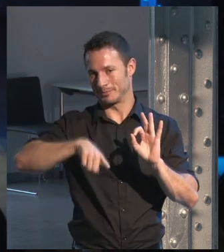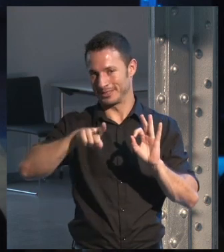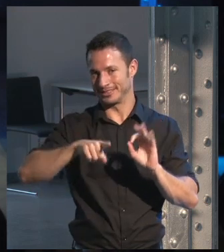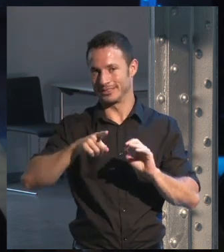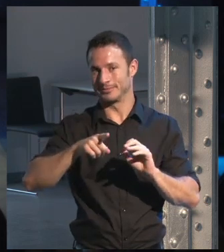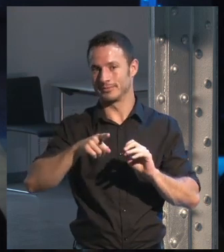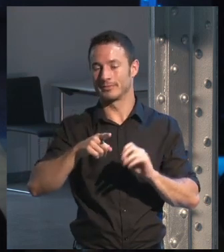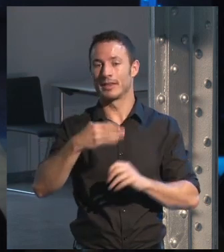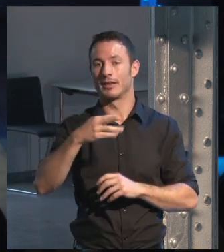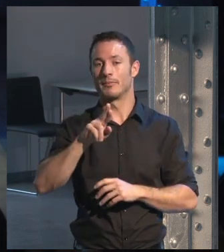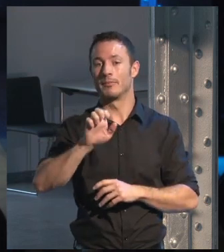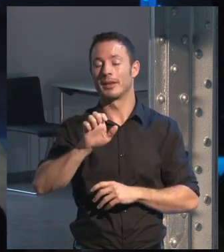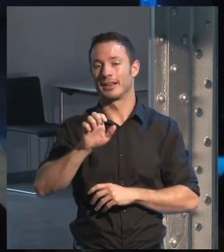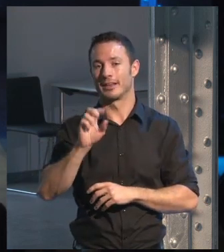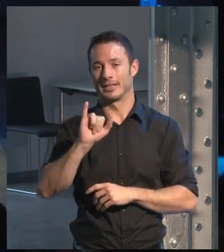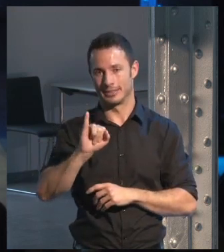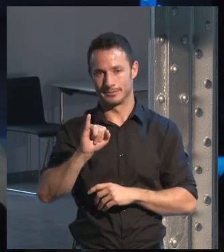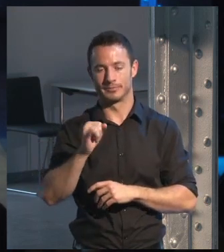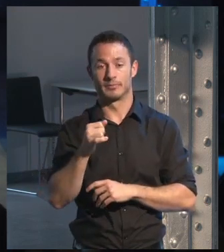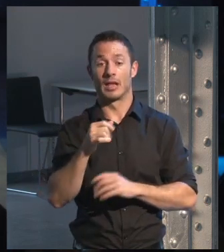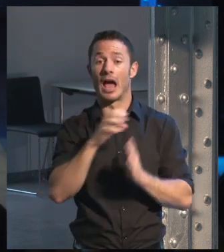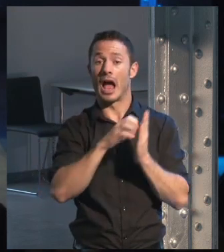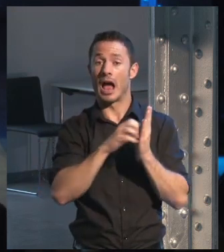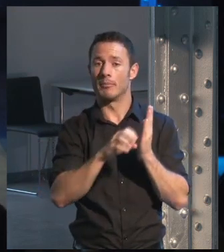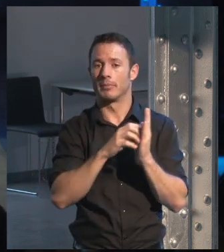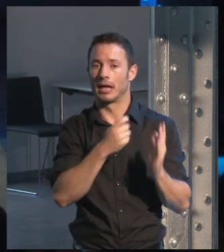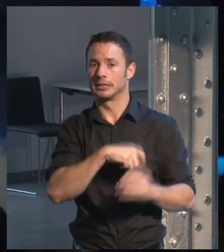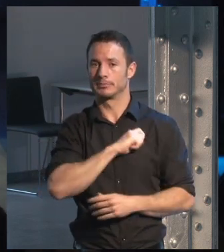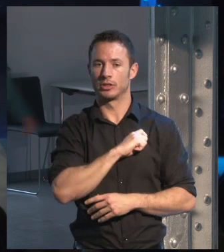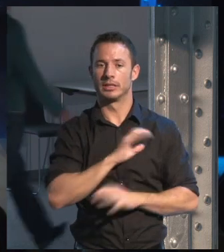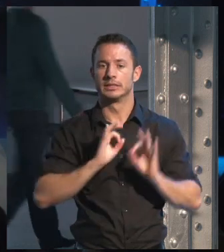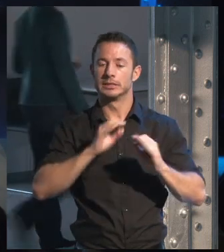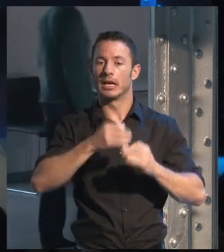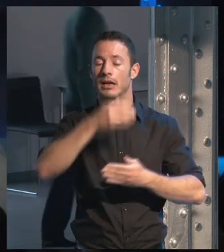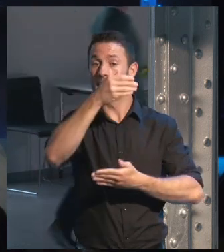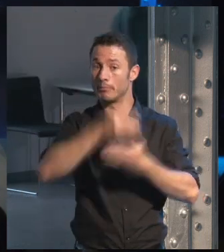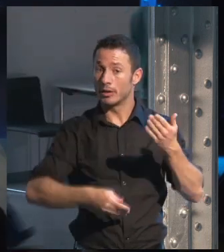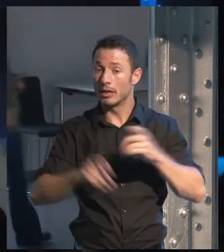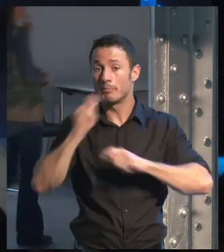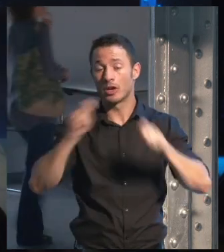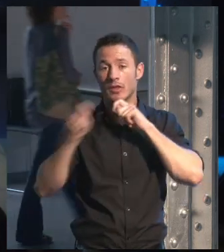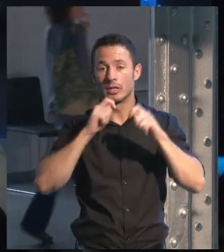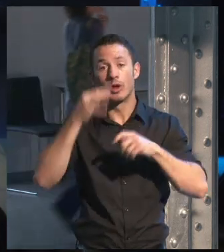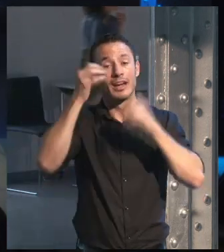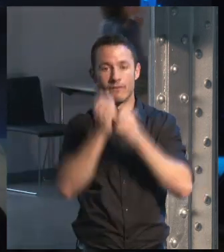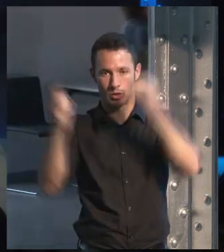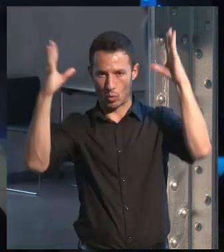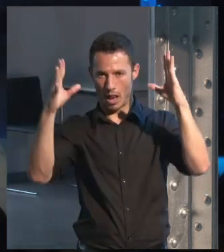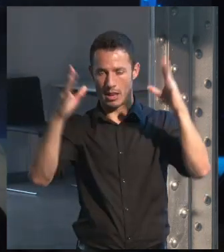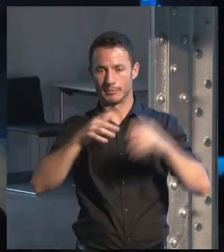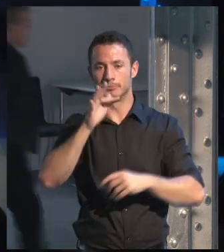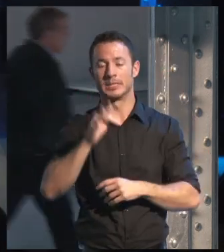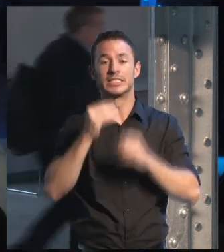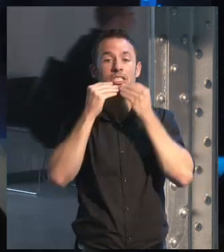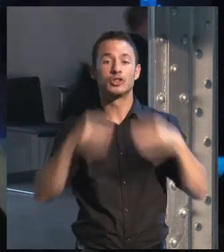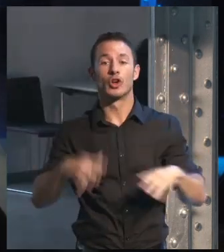mucho cariño es Break. Es la primera app en español de periodismo en realidad virtual y de historias en